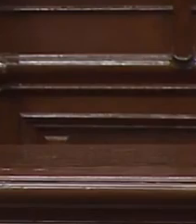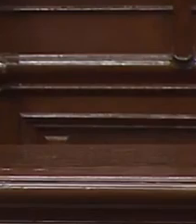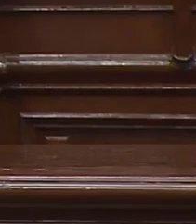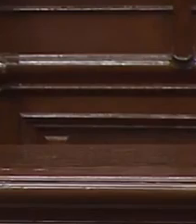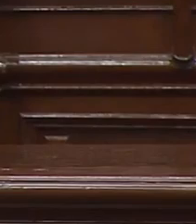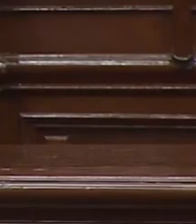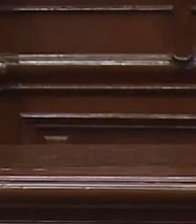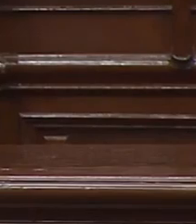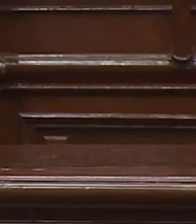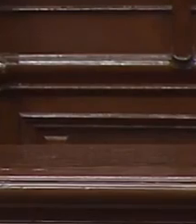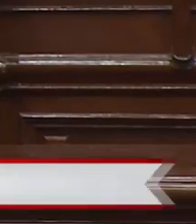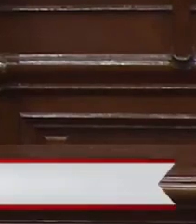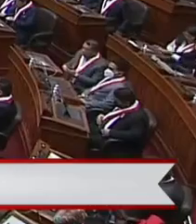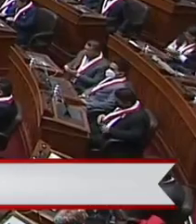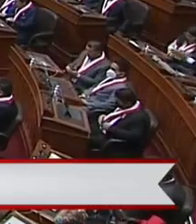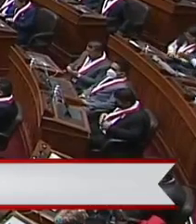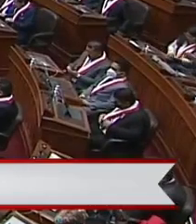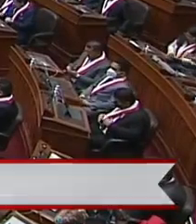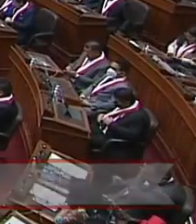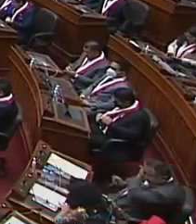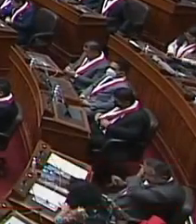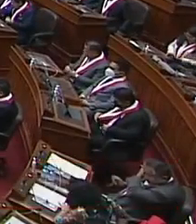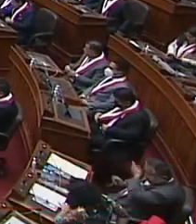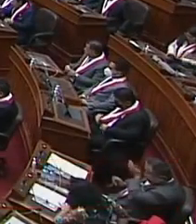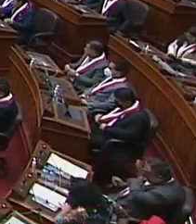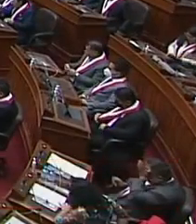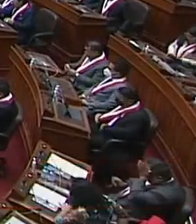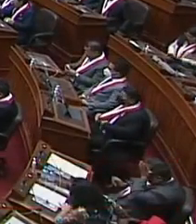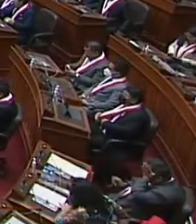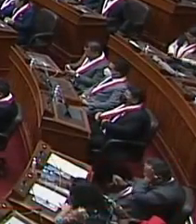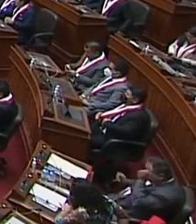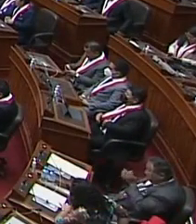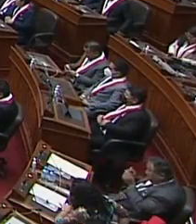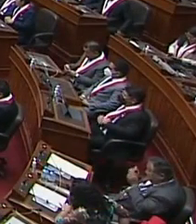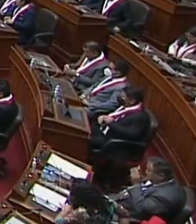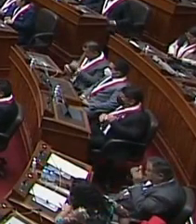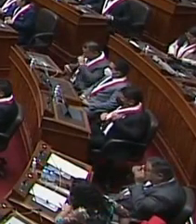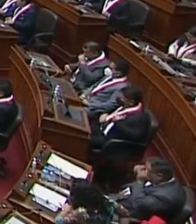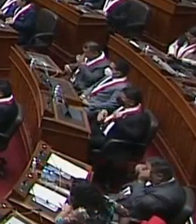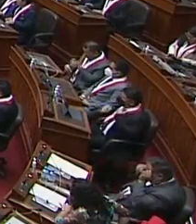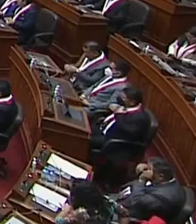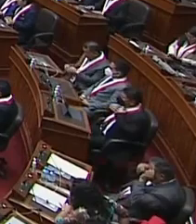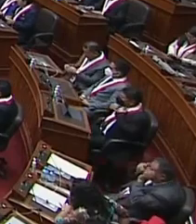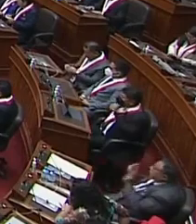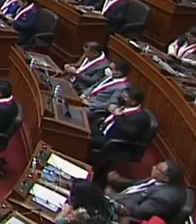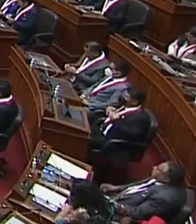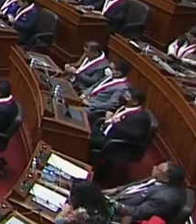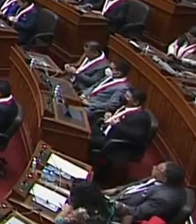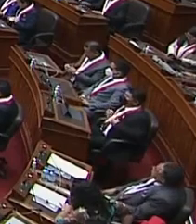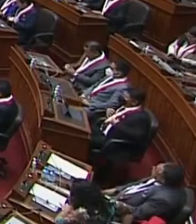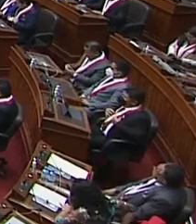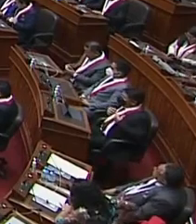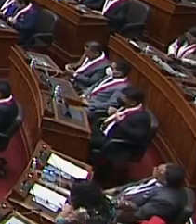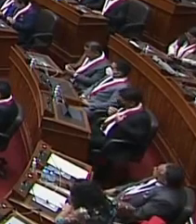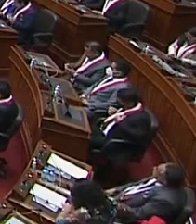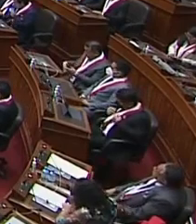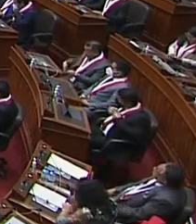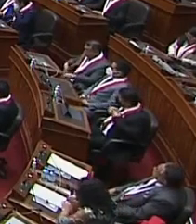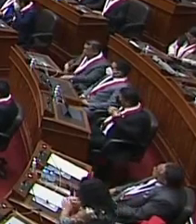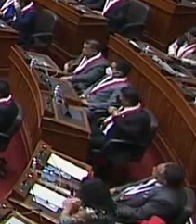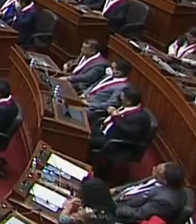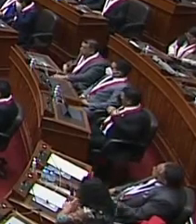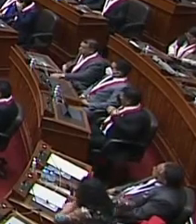al Congreso. Sin corbata y con saco. En este momento se está invitando al presidente que se acerque al